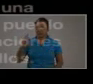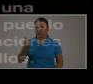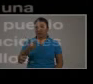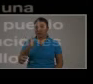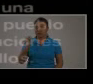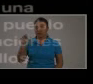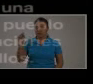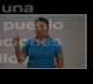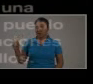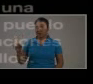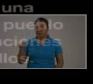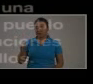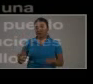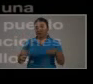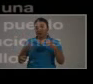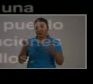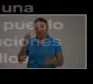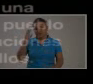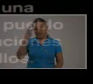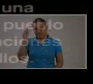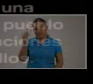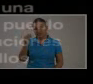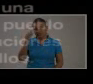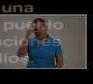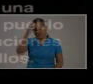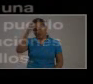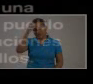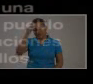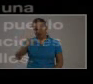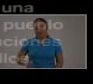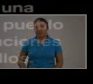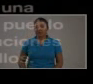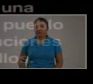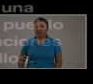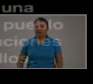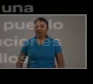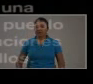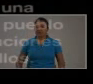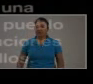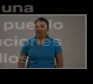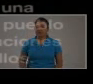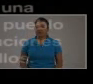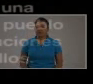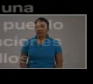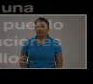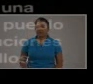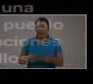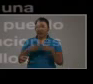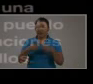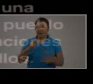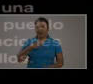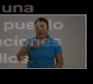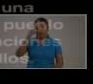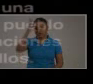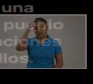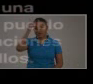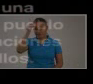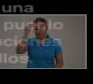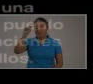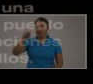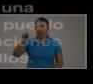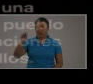yo entiendo? Perdón, ya no voy a regresar al mapa por cuestión del tiempo. Pero lo que yo entiendo es que